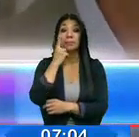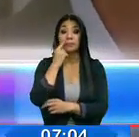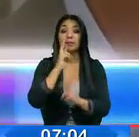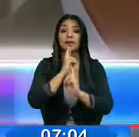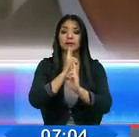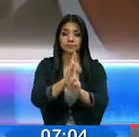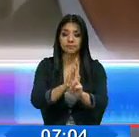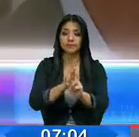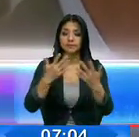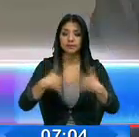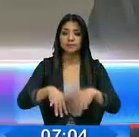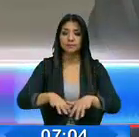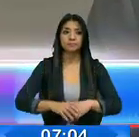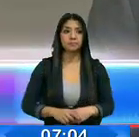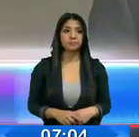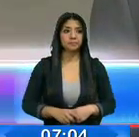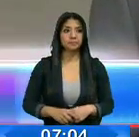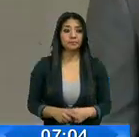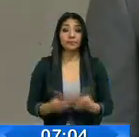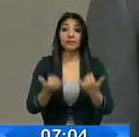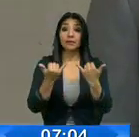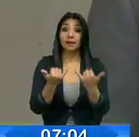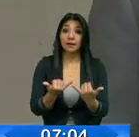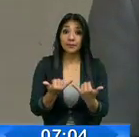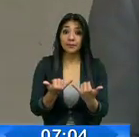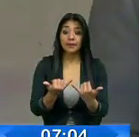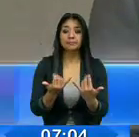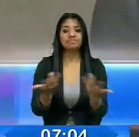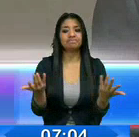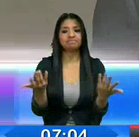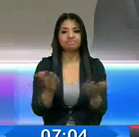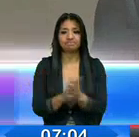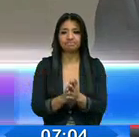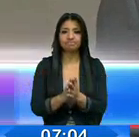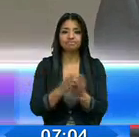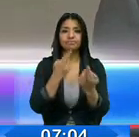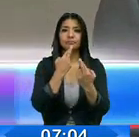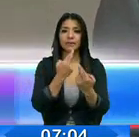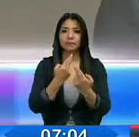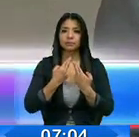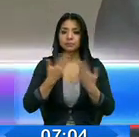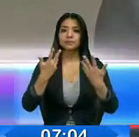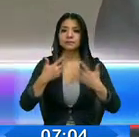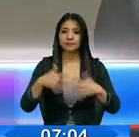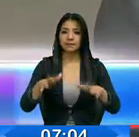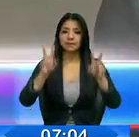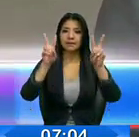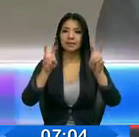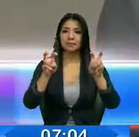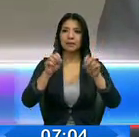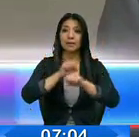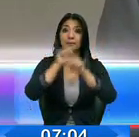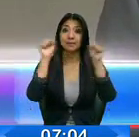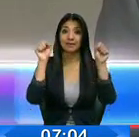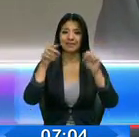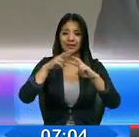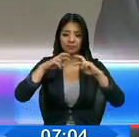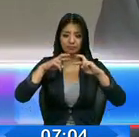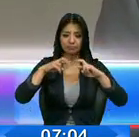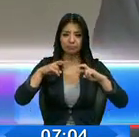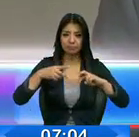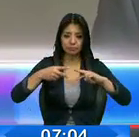absalón campo verde día de hoy pues nos nos terminaron de dar los resultados en la mañana del adn